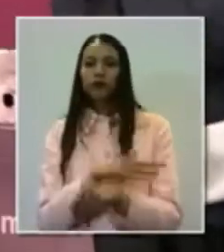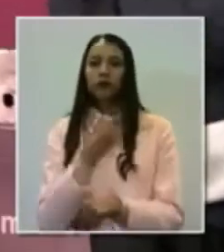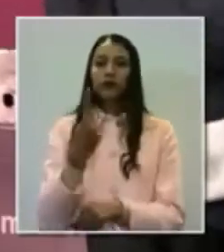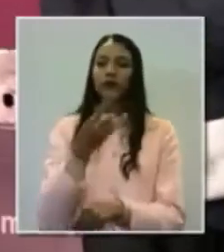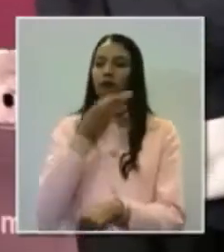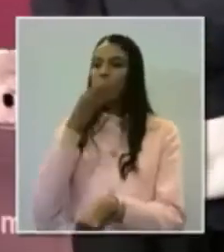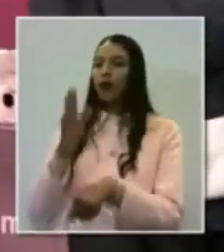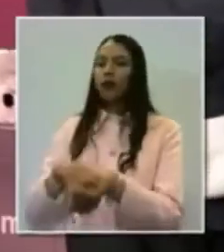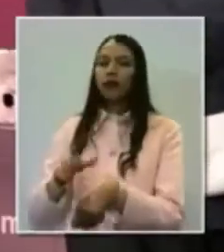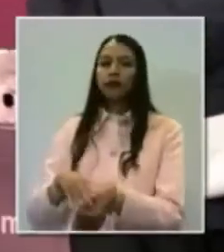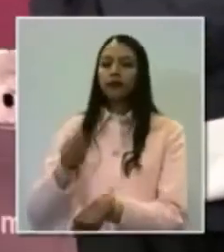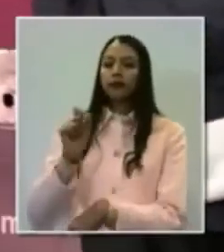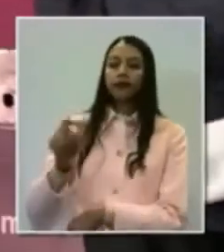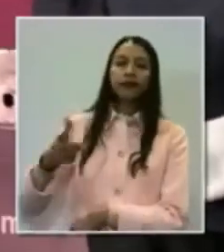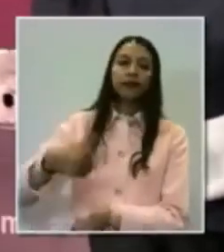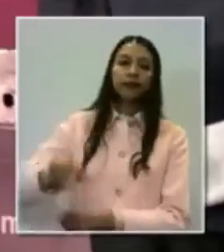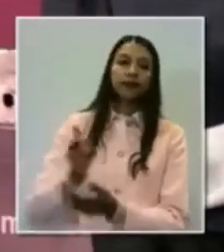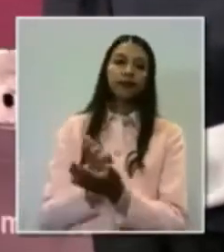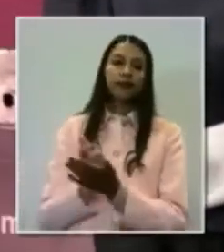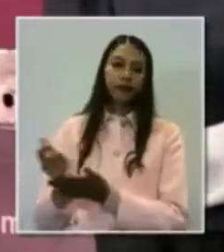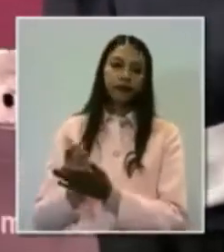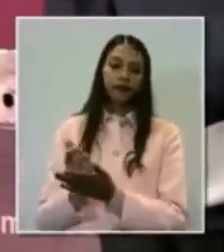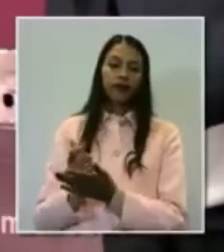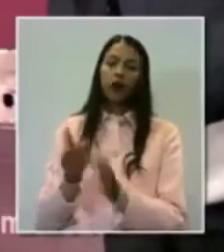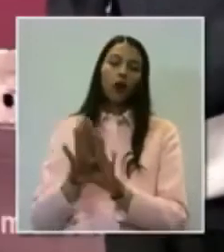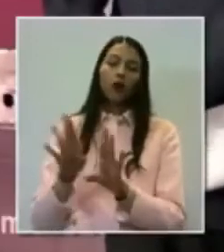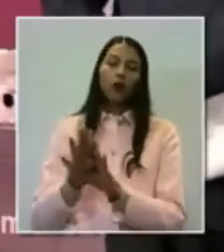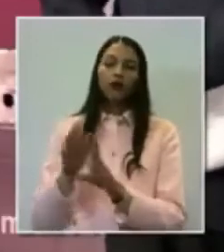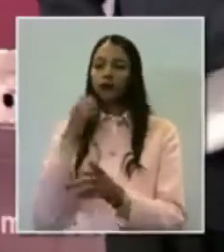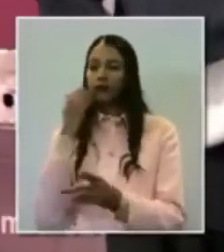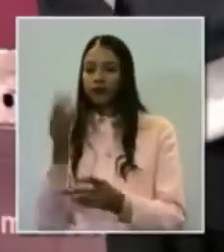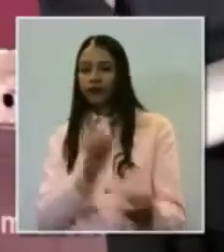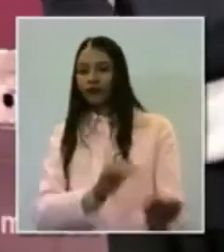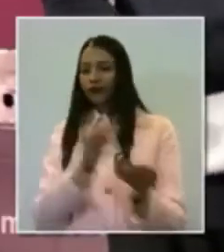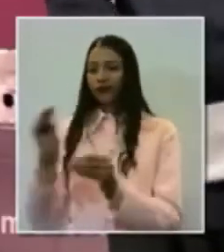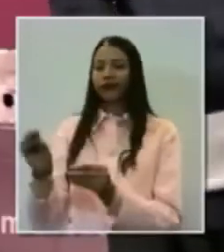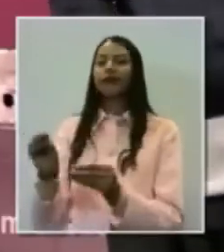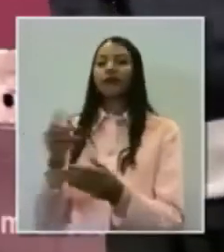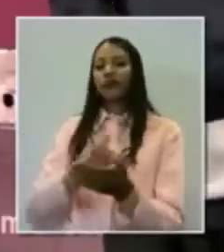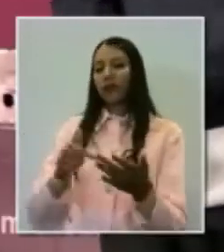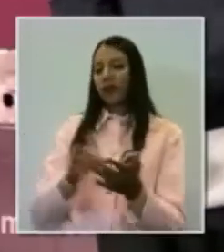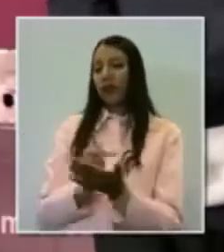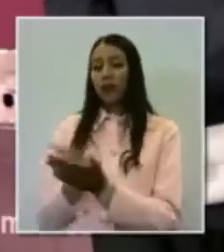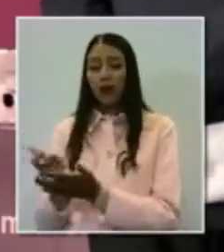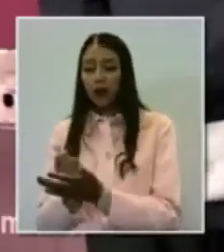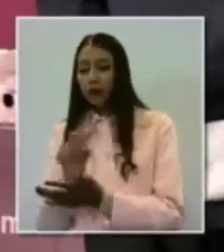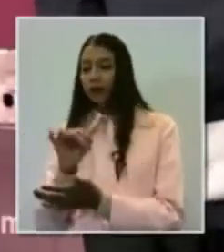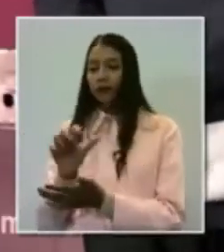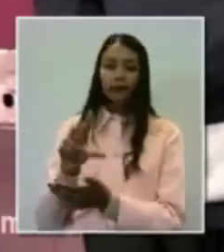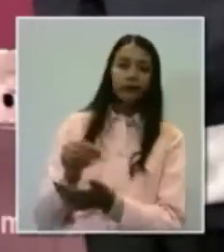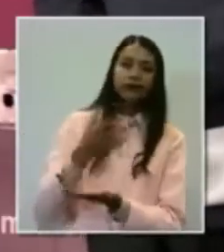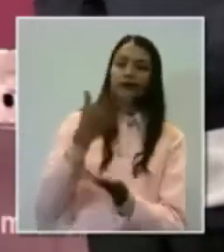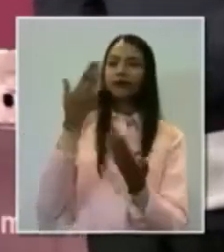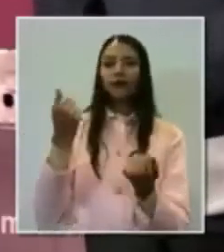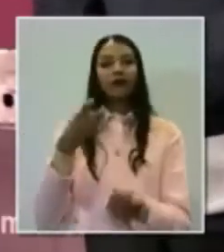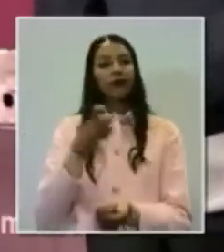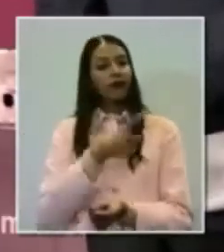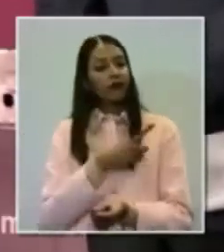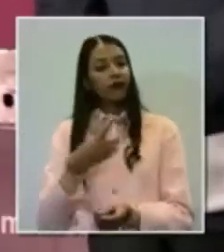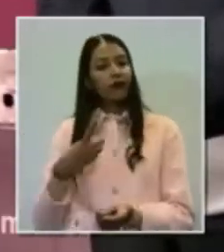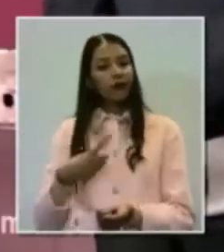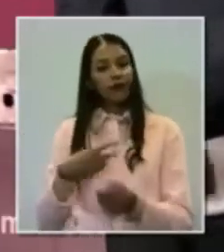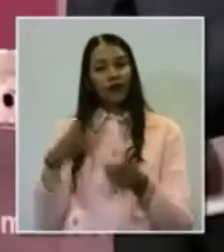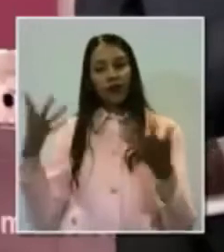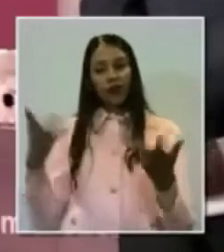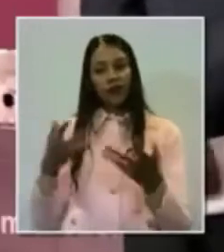reportan, ellos mismos solventan esos espacios de manera irregular, con cobros o no. Eso tendríamos que seguir haciendo